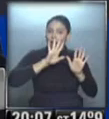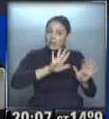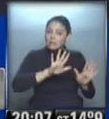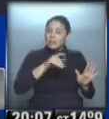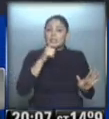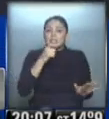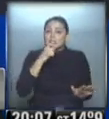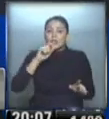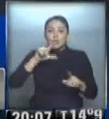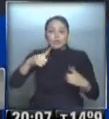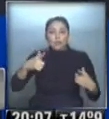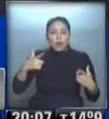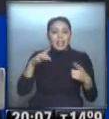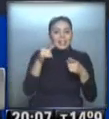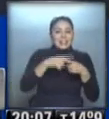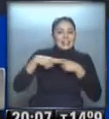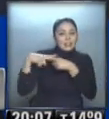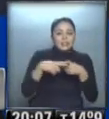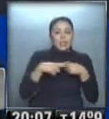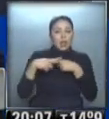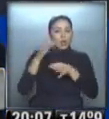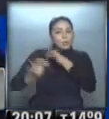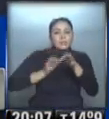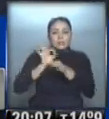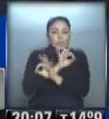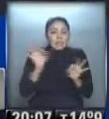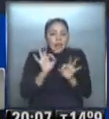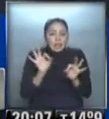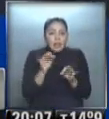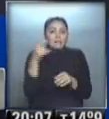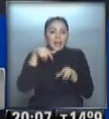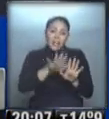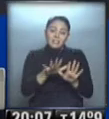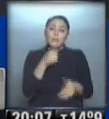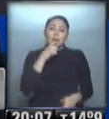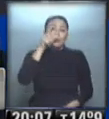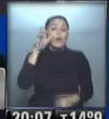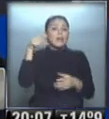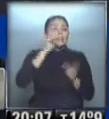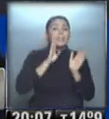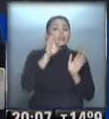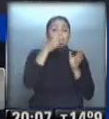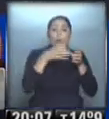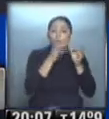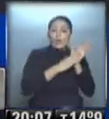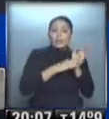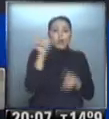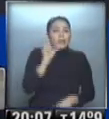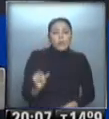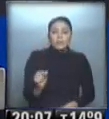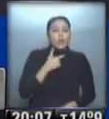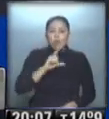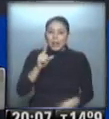consecuencias cuando no hay ningún tipo de diálogo posible. Los republicanos no quieren ningún tipo de diálogo y plantearon una especie de chantaje que lo